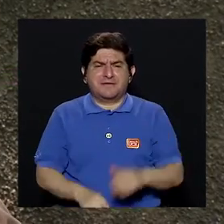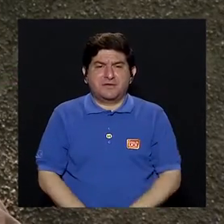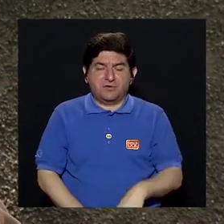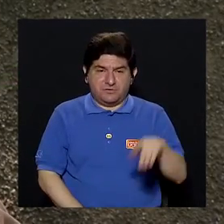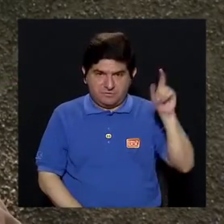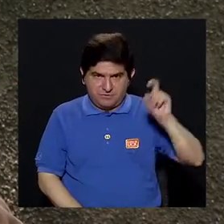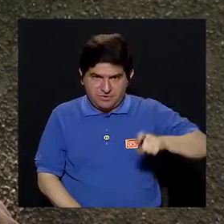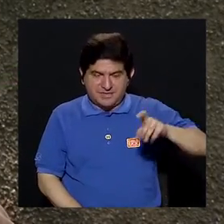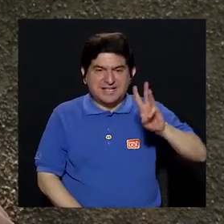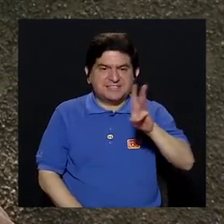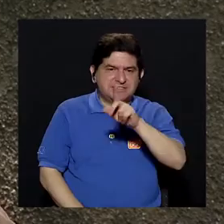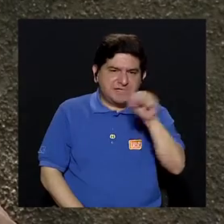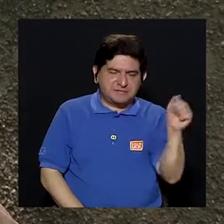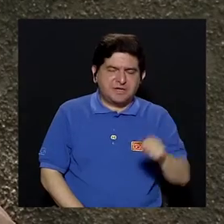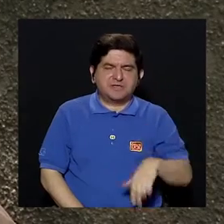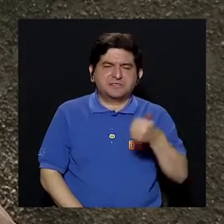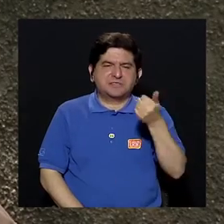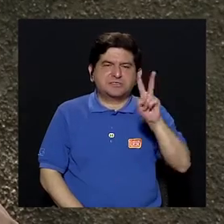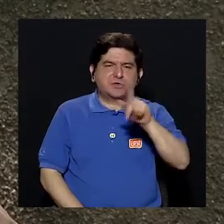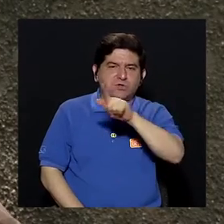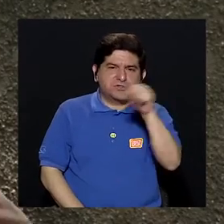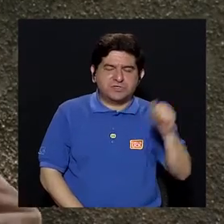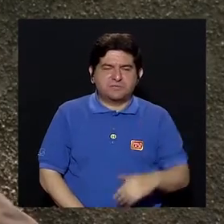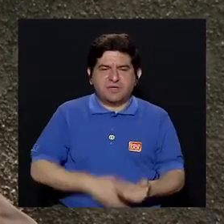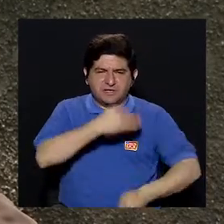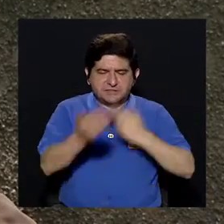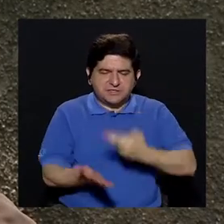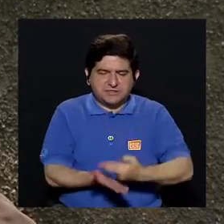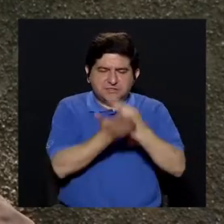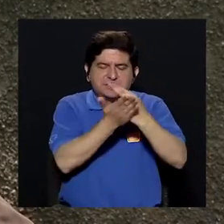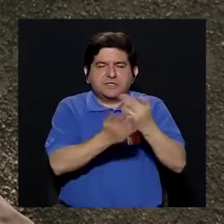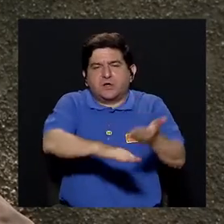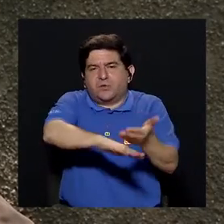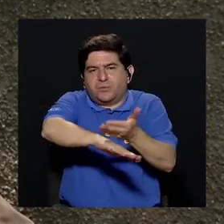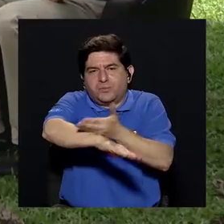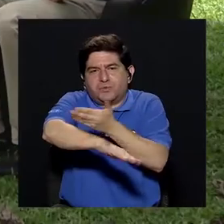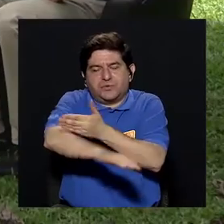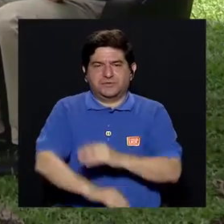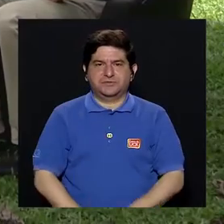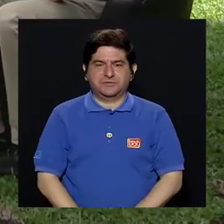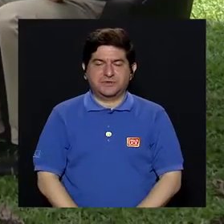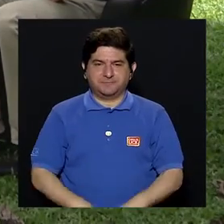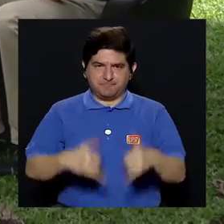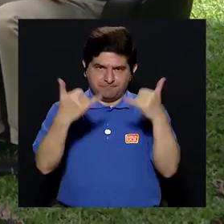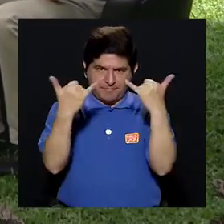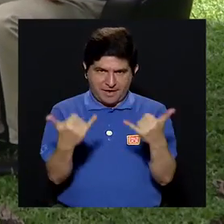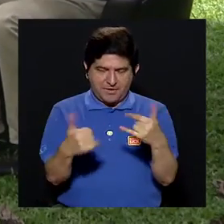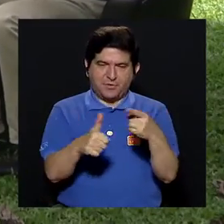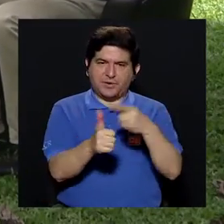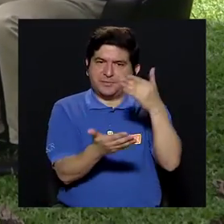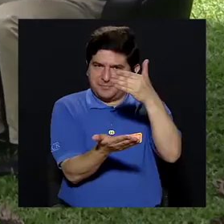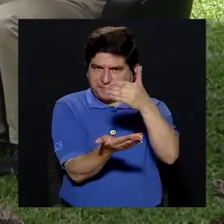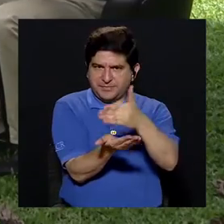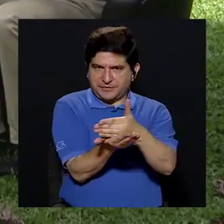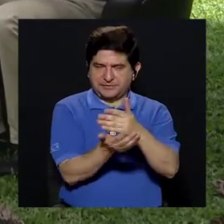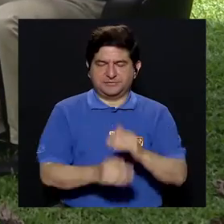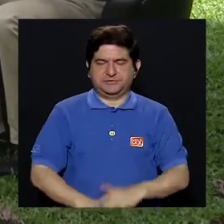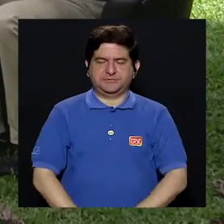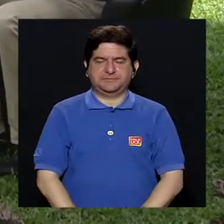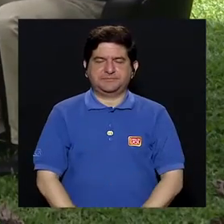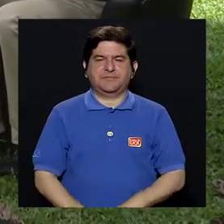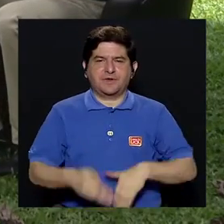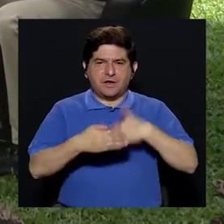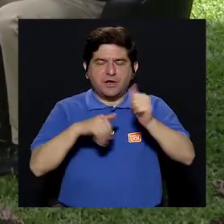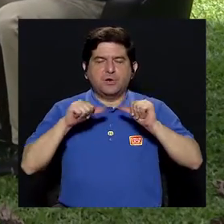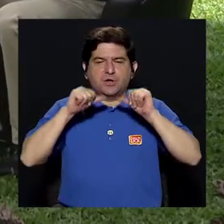requerir 6 meses, 12 meses de rehabilitación o recuperación. Sí, bueno, vamos a ir en este momento a una primera pausa